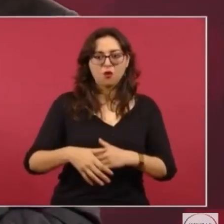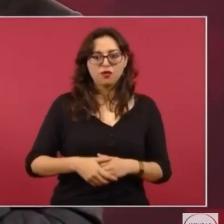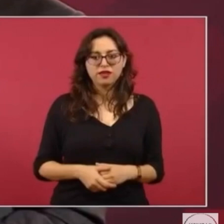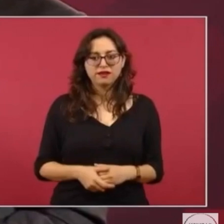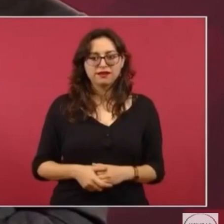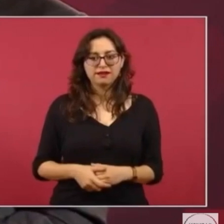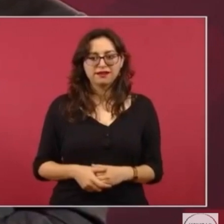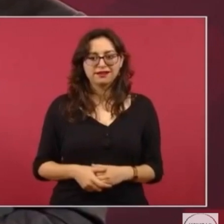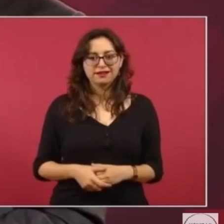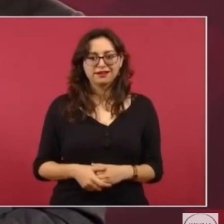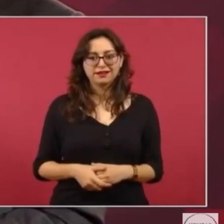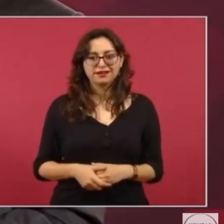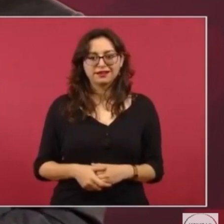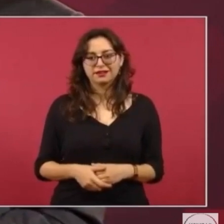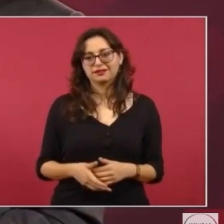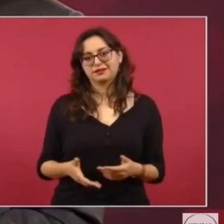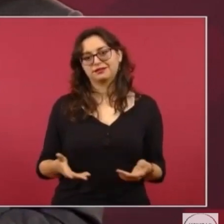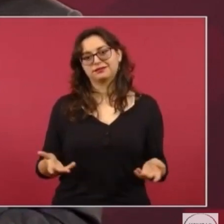día